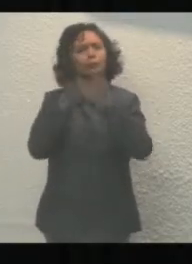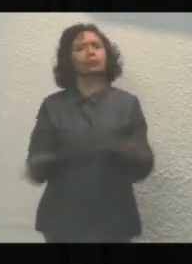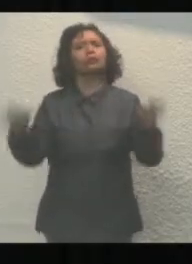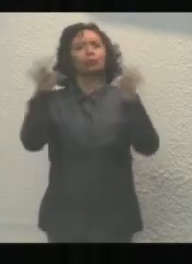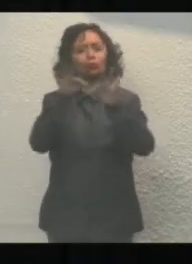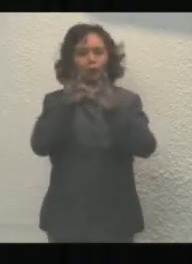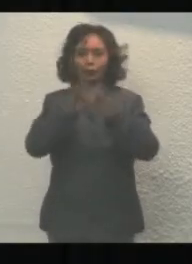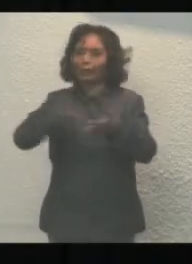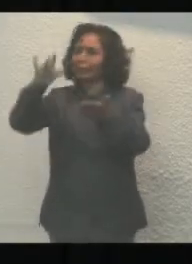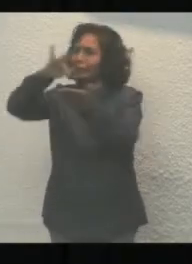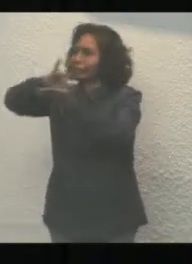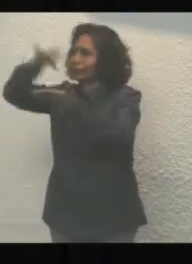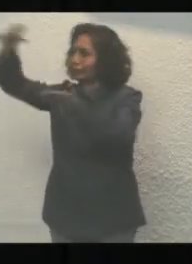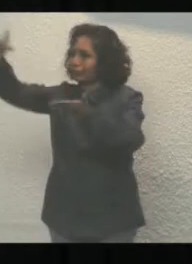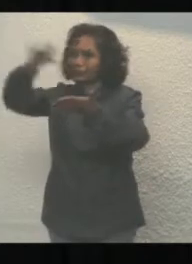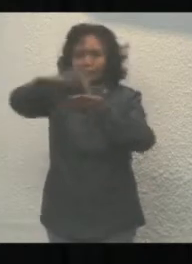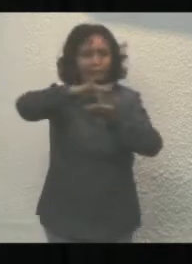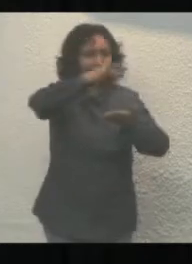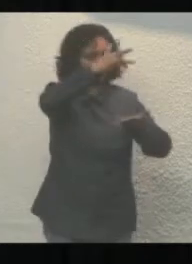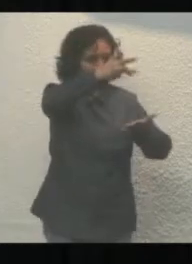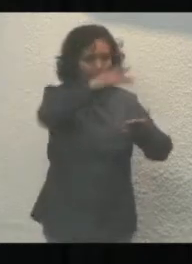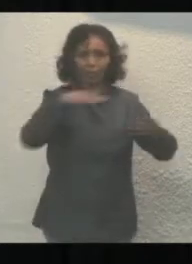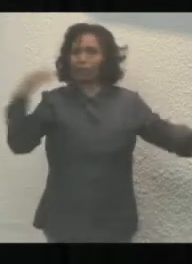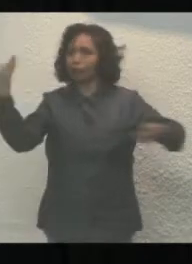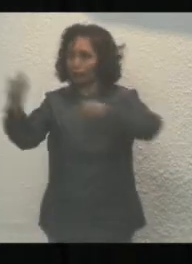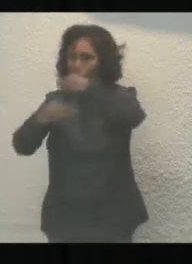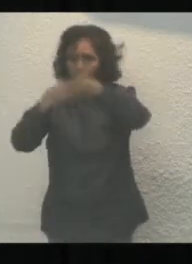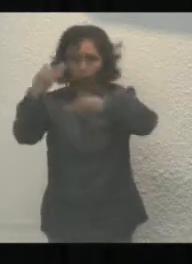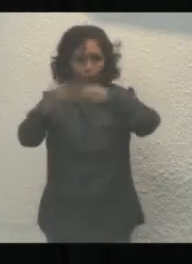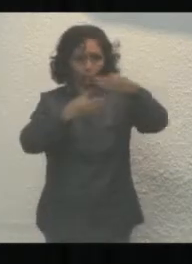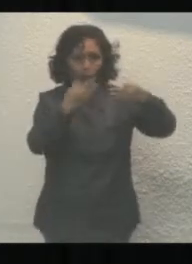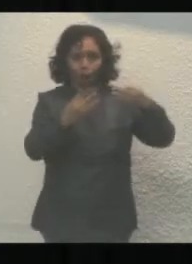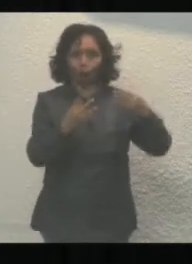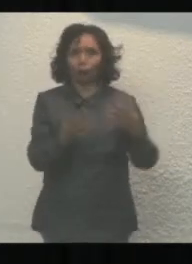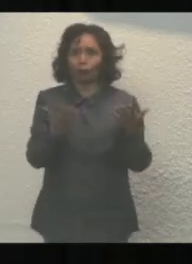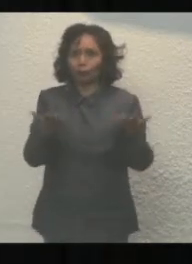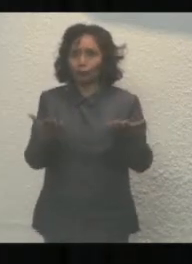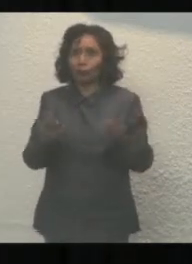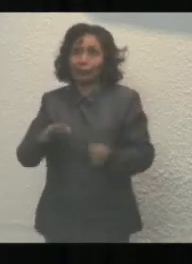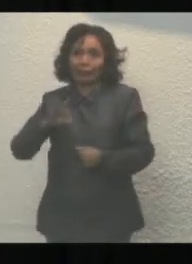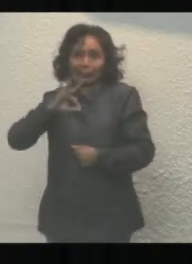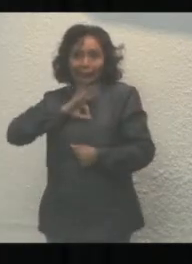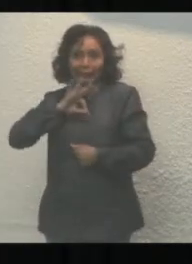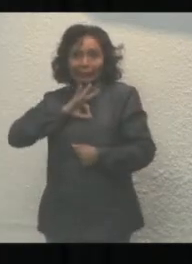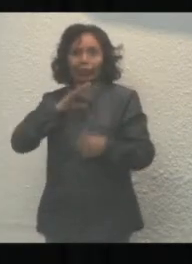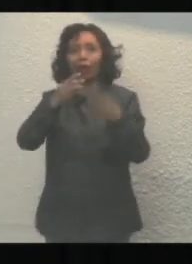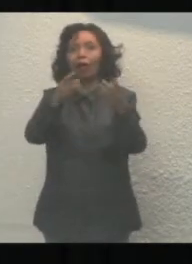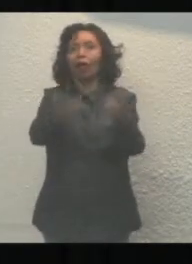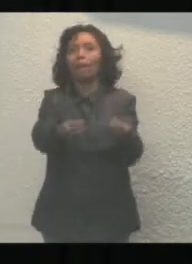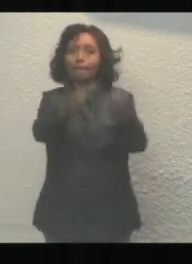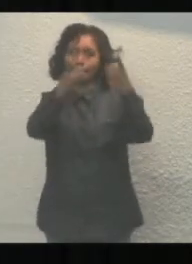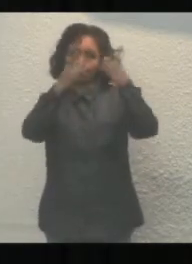Muchas gracias a todos los que hicieron posible este merecimiento,